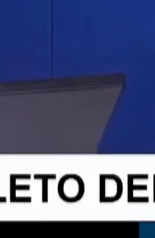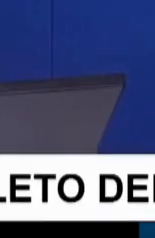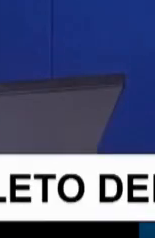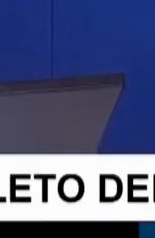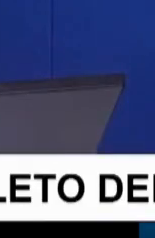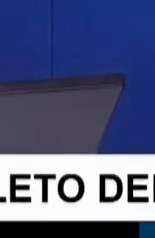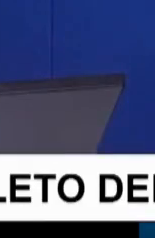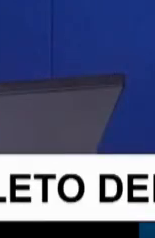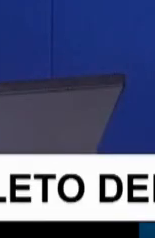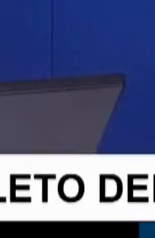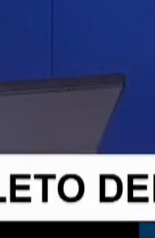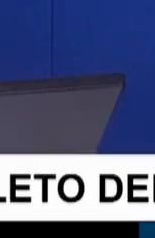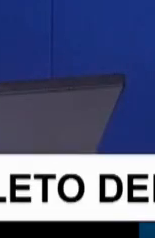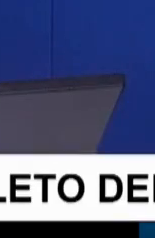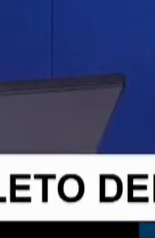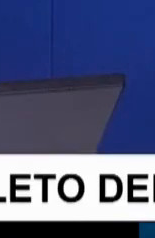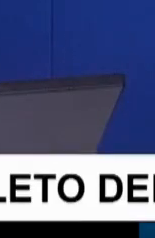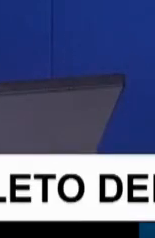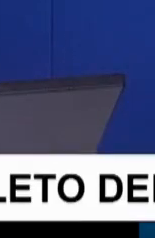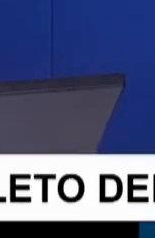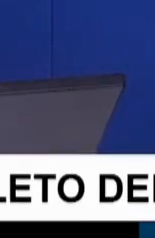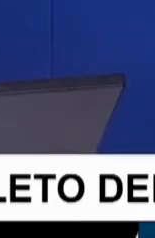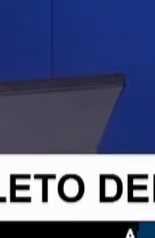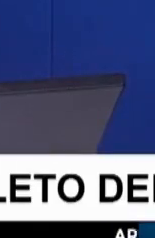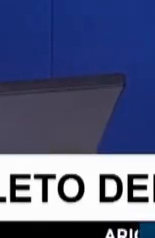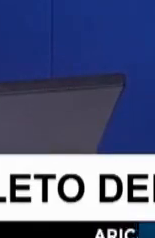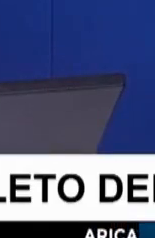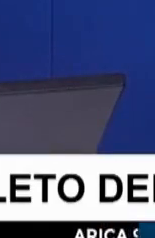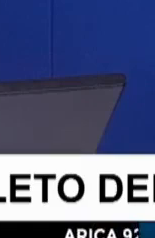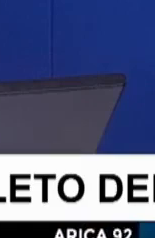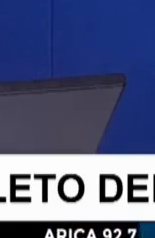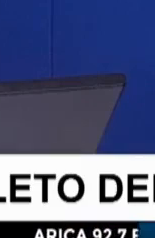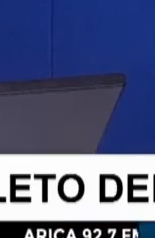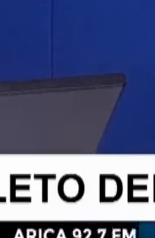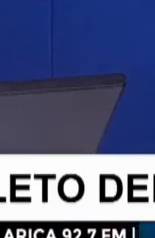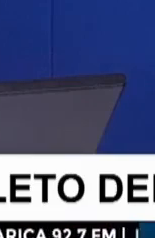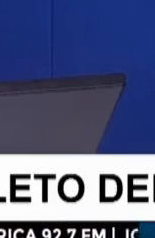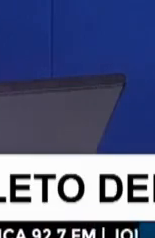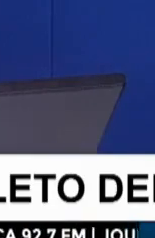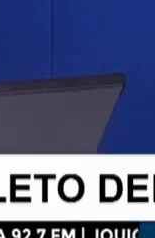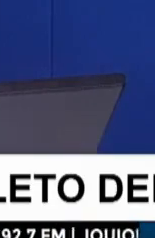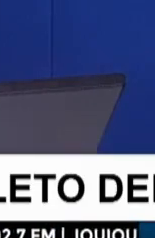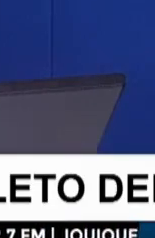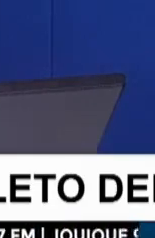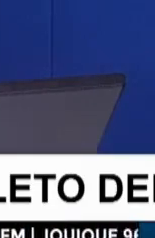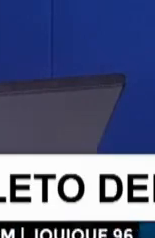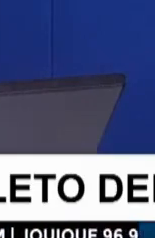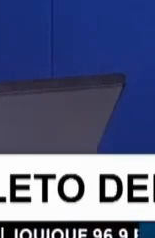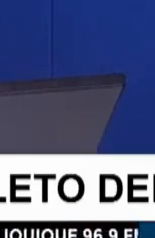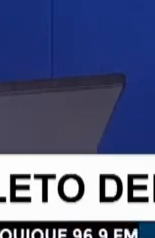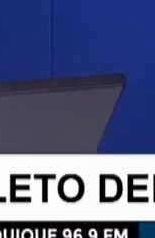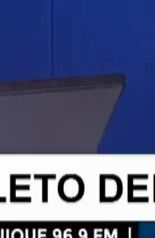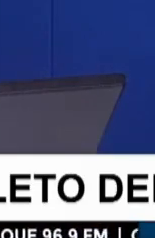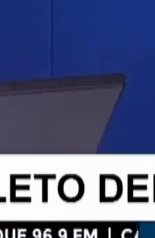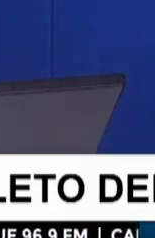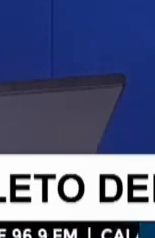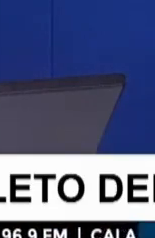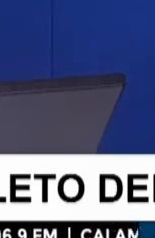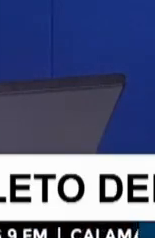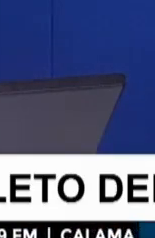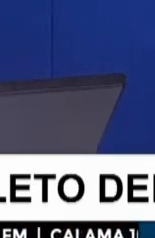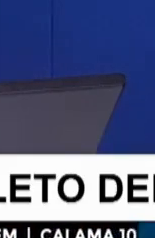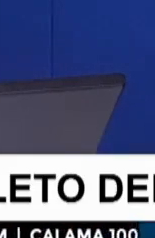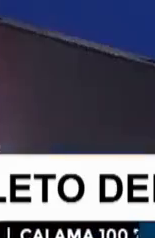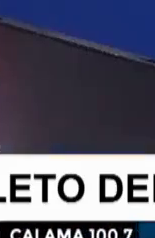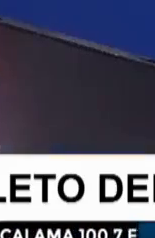esto, la ministra del Interior, Carolina Toá, aseguró que la agenda del jefe de Estado no está hecha en base a amenazas de grupos radicales. Por su